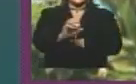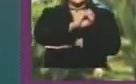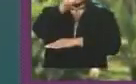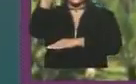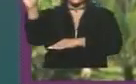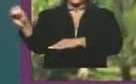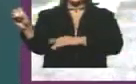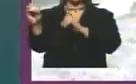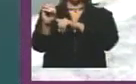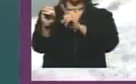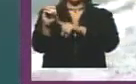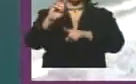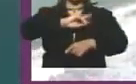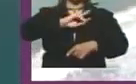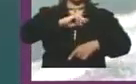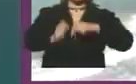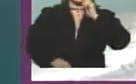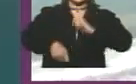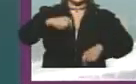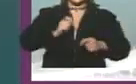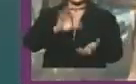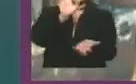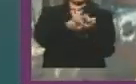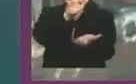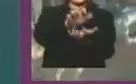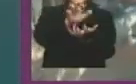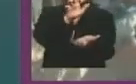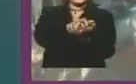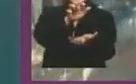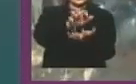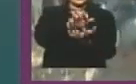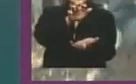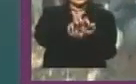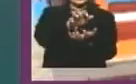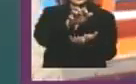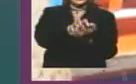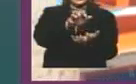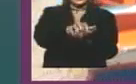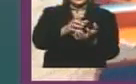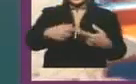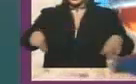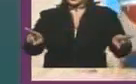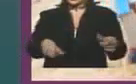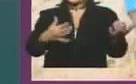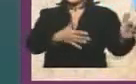Y hacia el oriente del país tenemos la gaita margariteña.